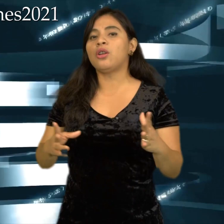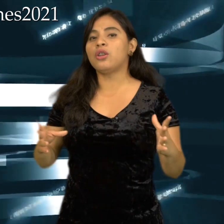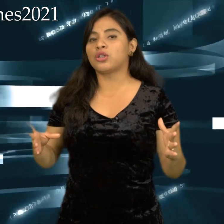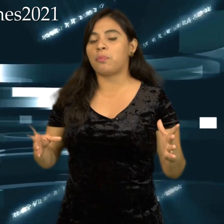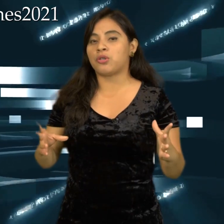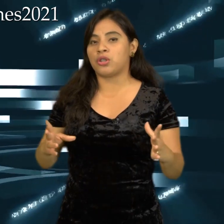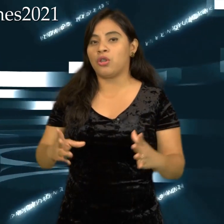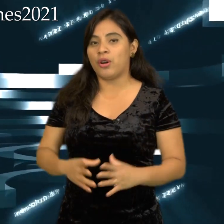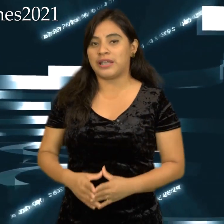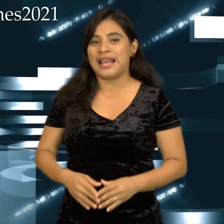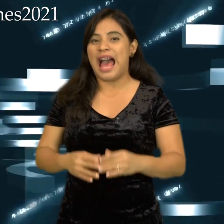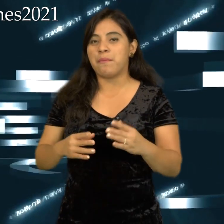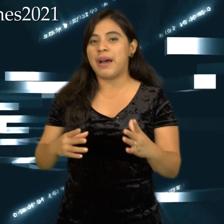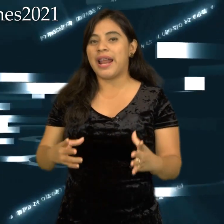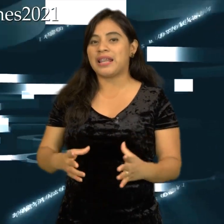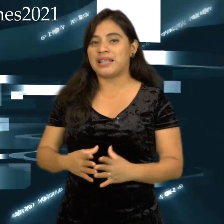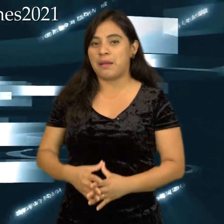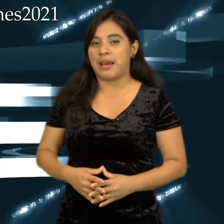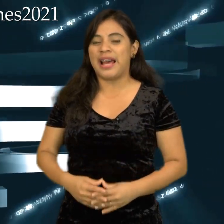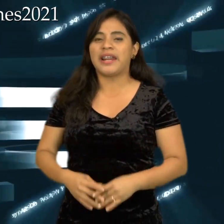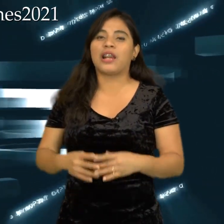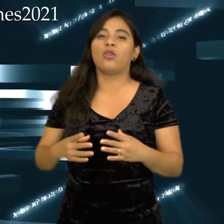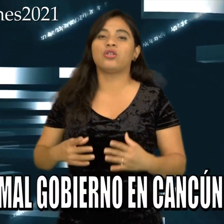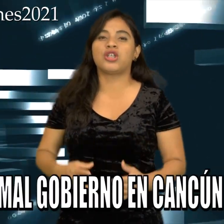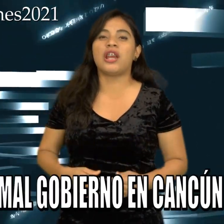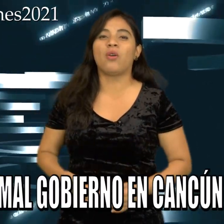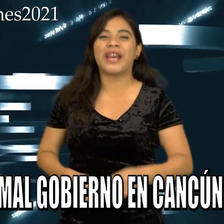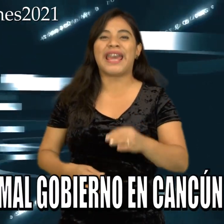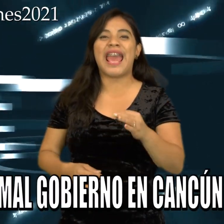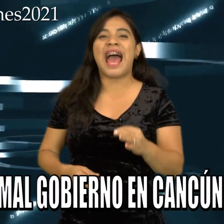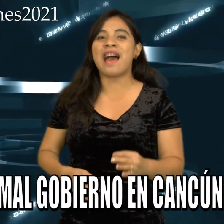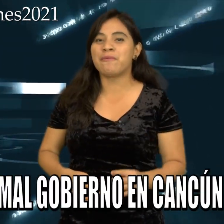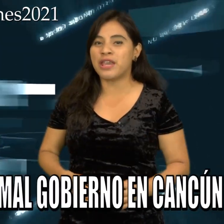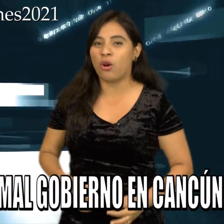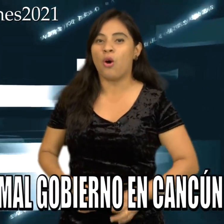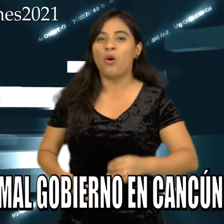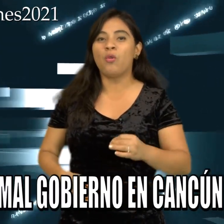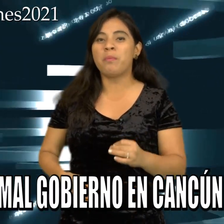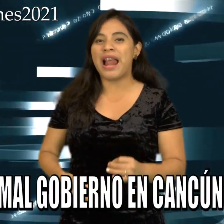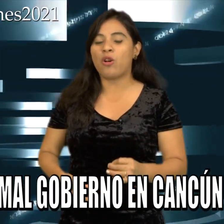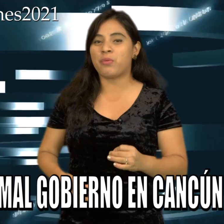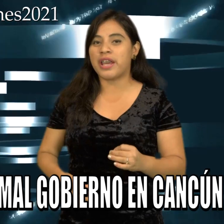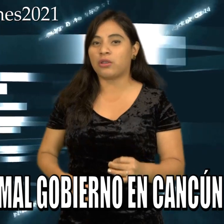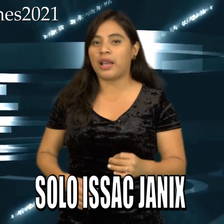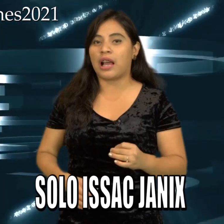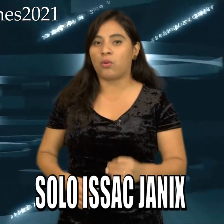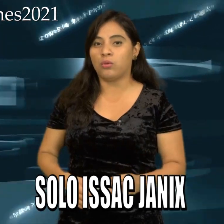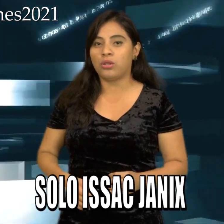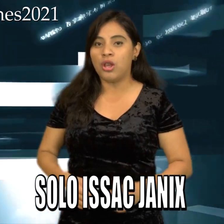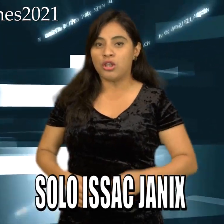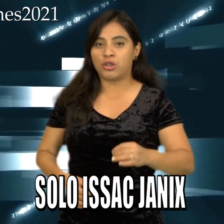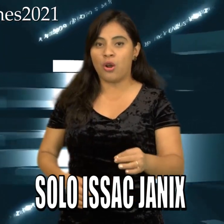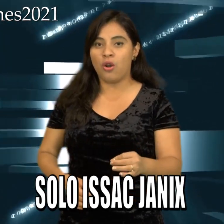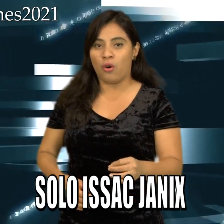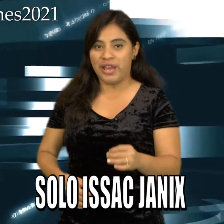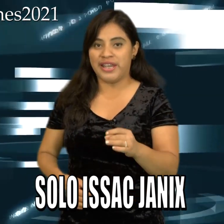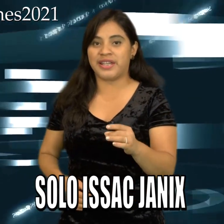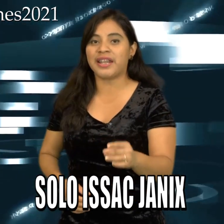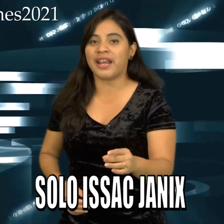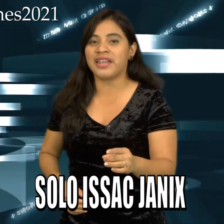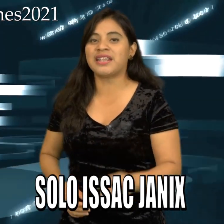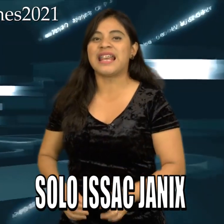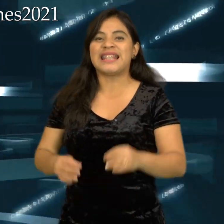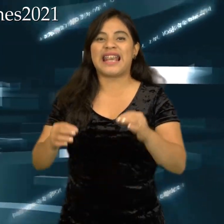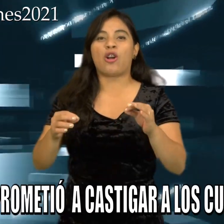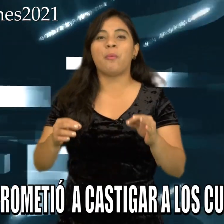Aunque todos los opositores a Mara Lezama reconocieron que ha habido un mal gobierno en Cancún, solo